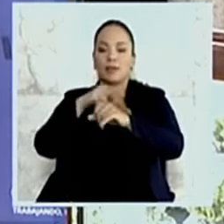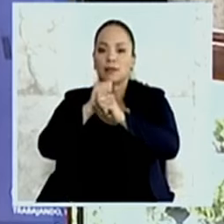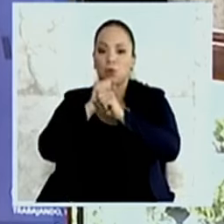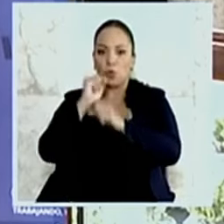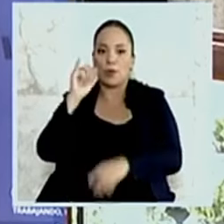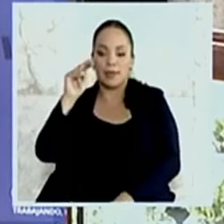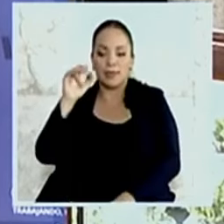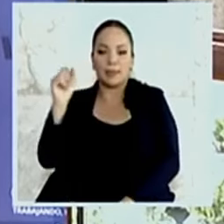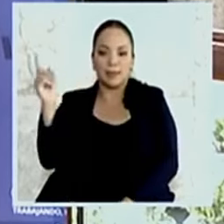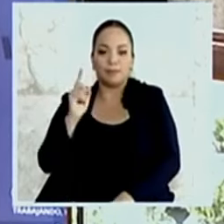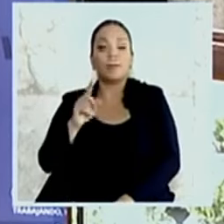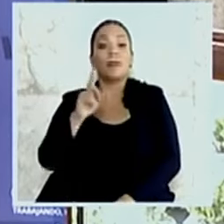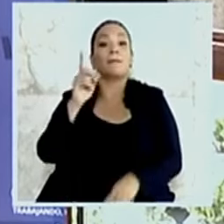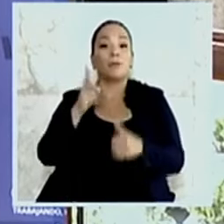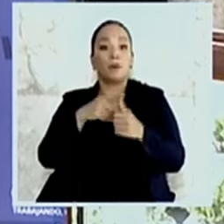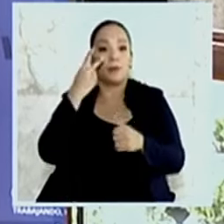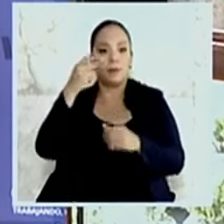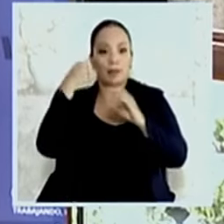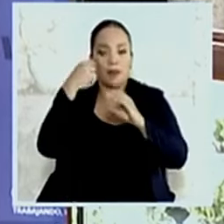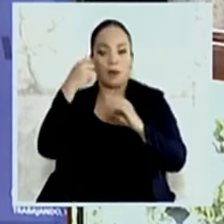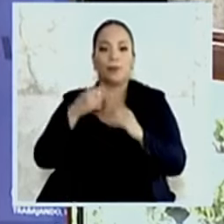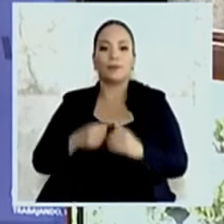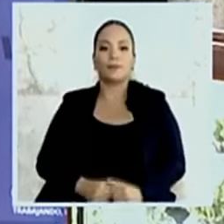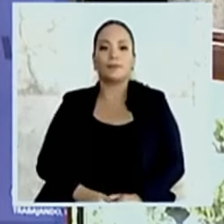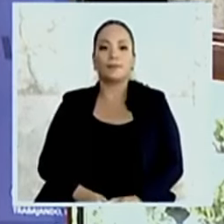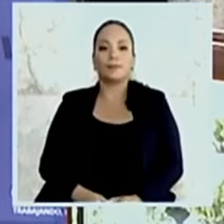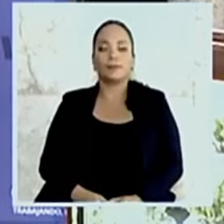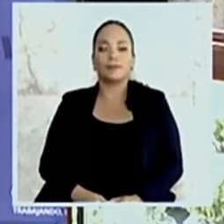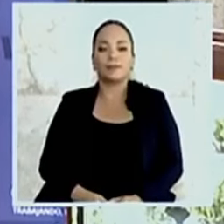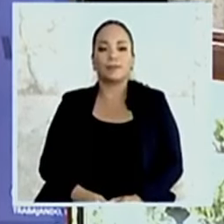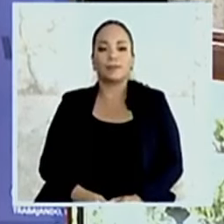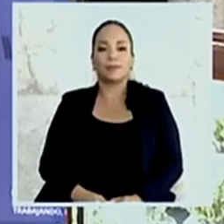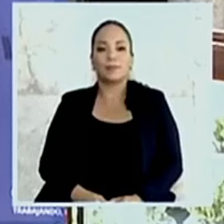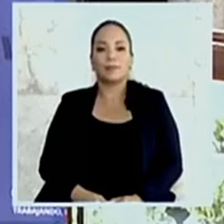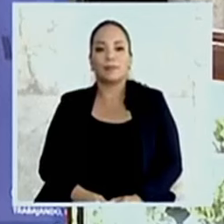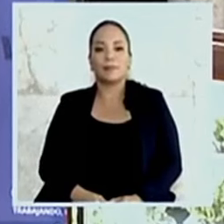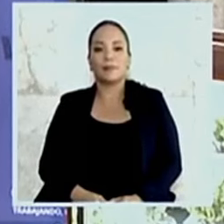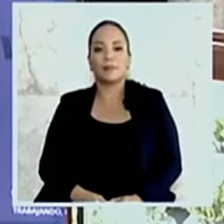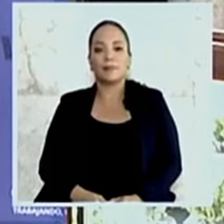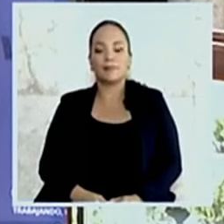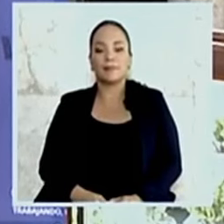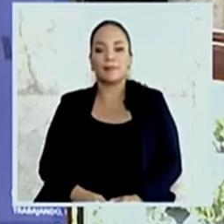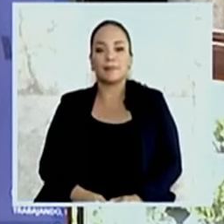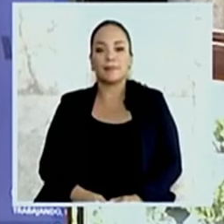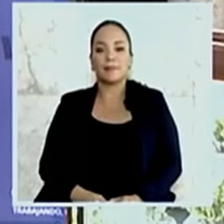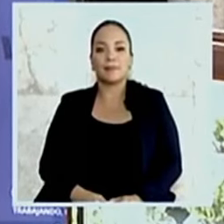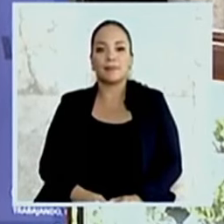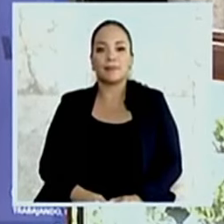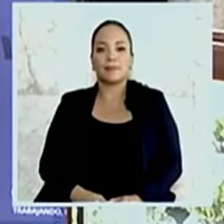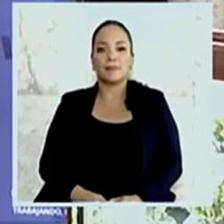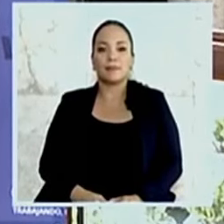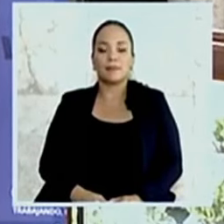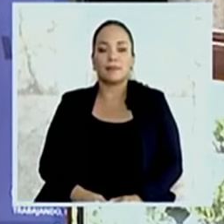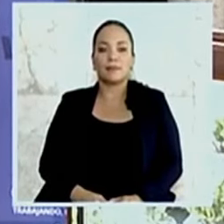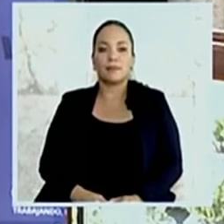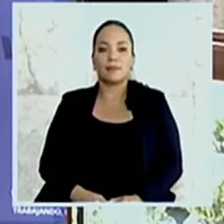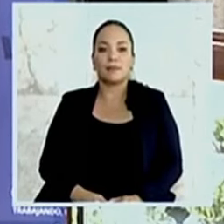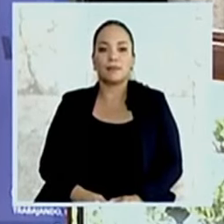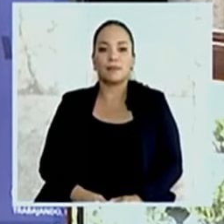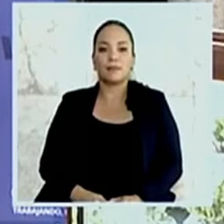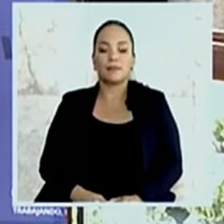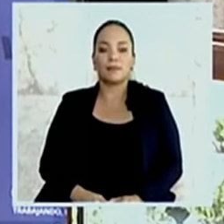frente a la señora Mónica Araya Esquivel, presidenta ejecutiva del Instituto Nacional de Seguros. Antes del